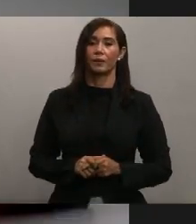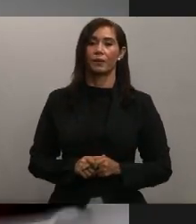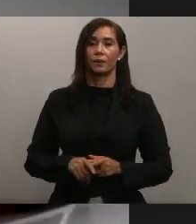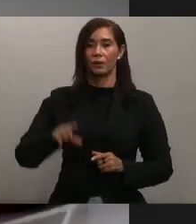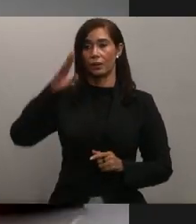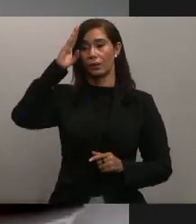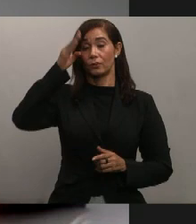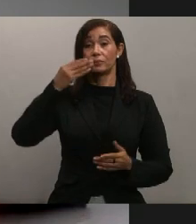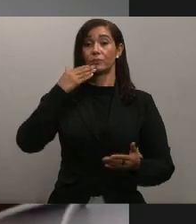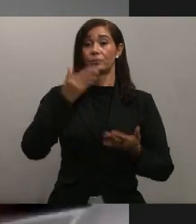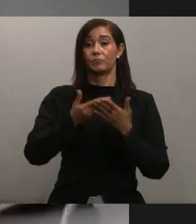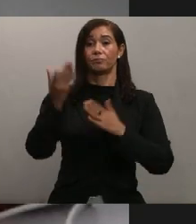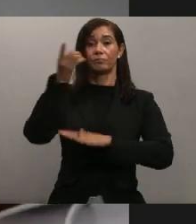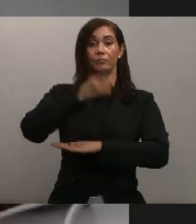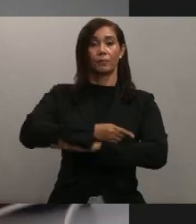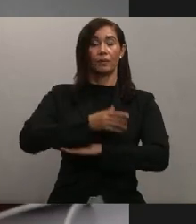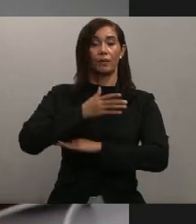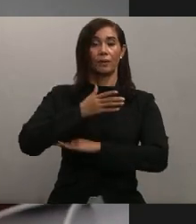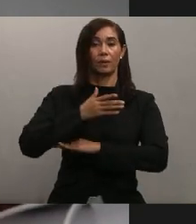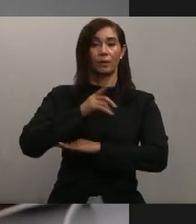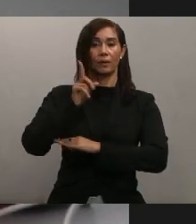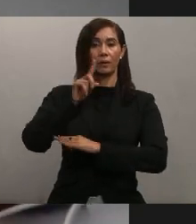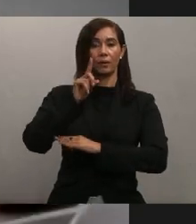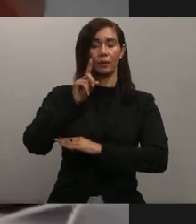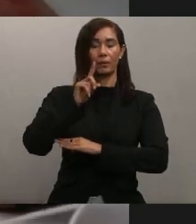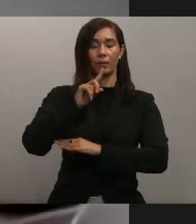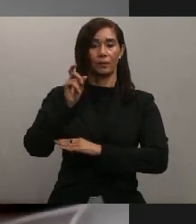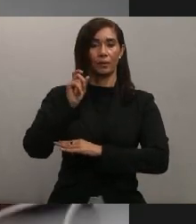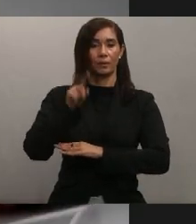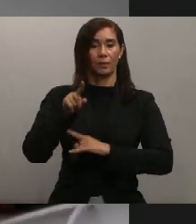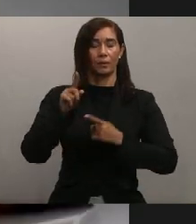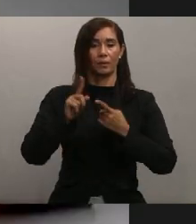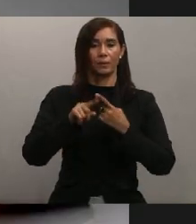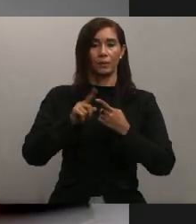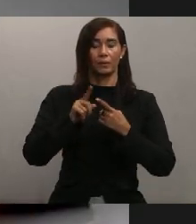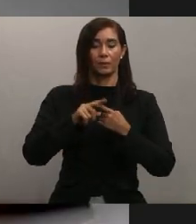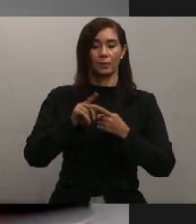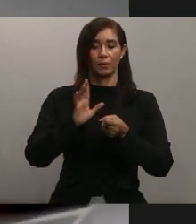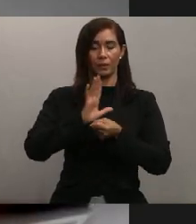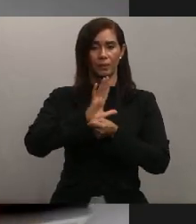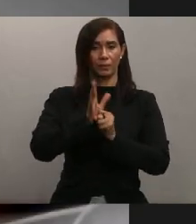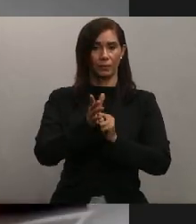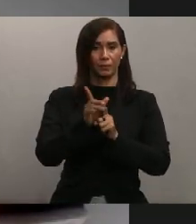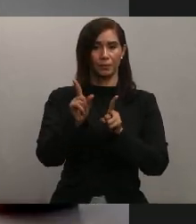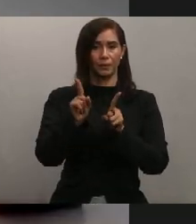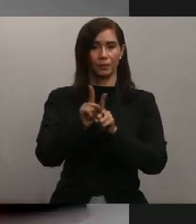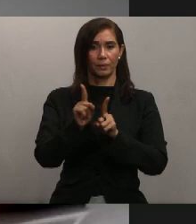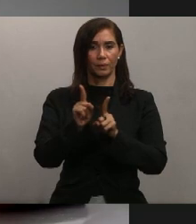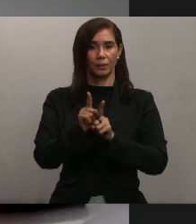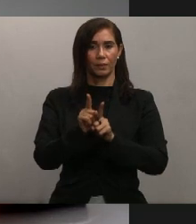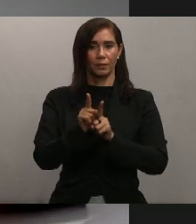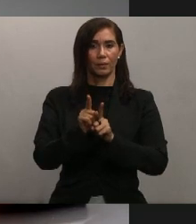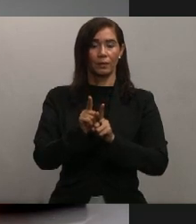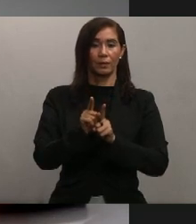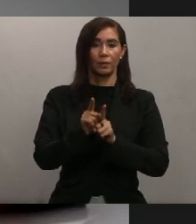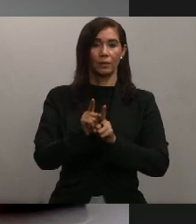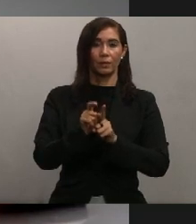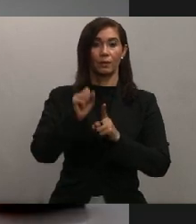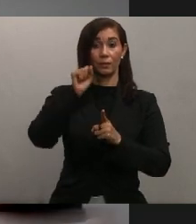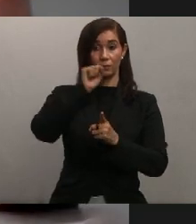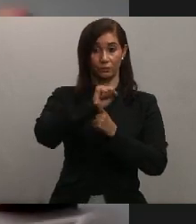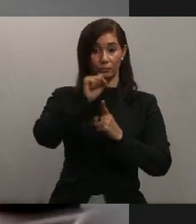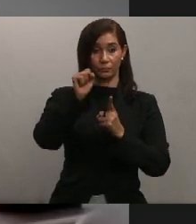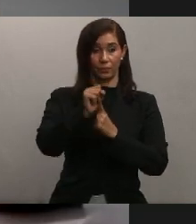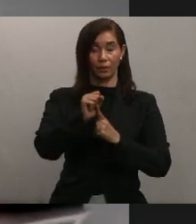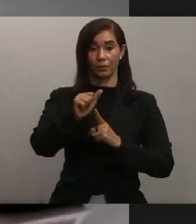Hola, buenos días. Mi pregunta, más que sobre el COVID-19, va dirigida hacia la situación que tenemos en el país por